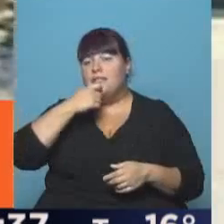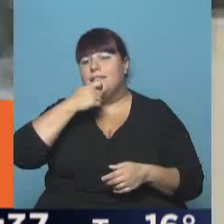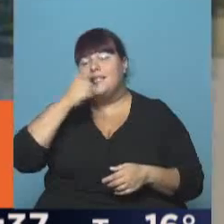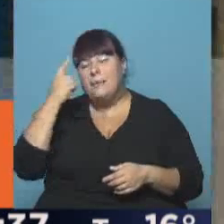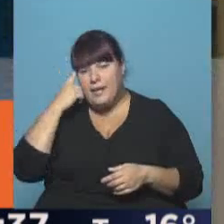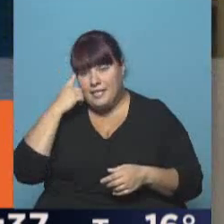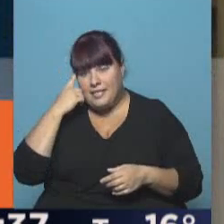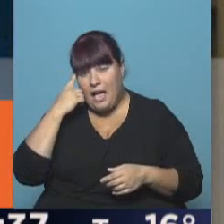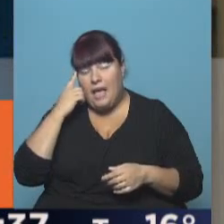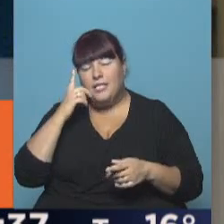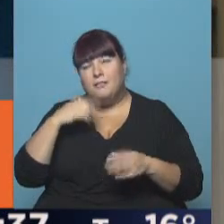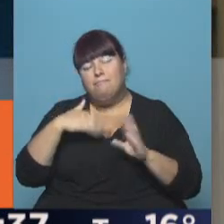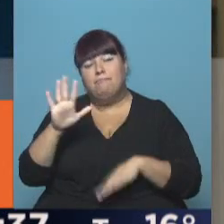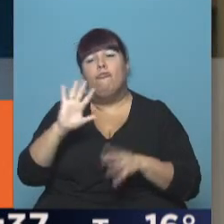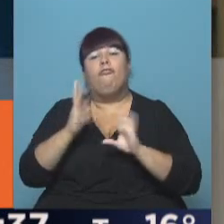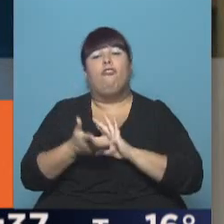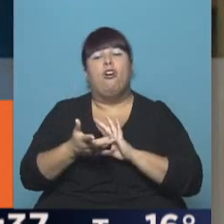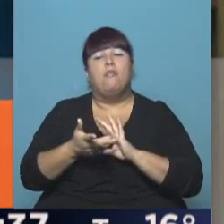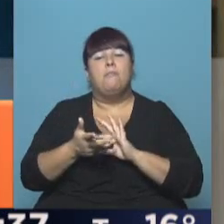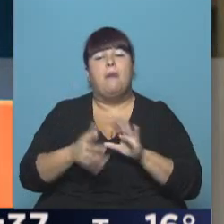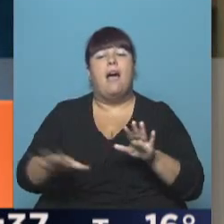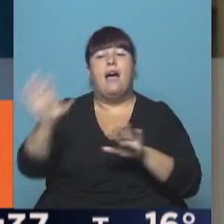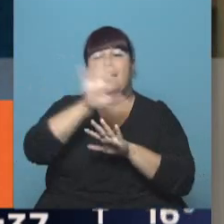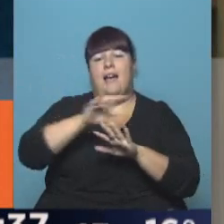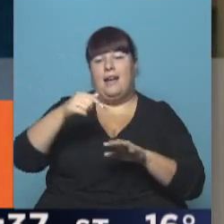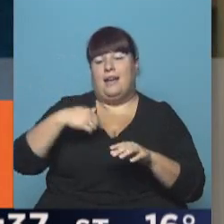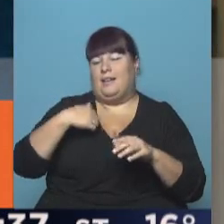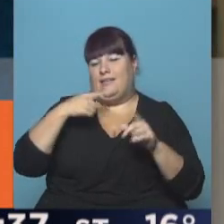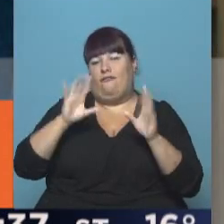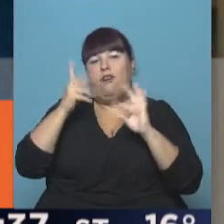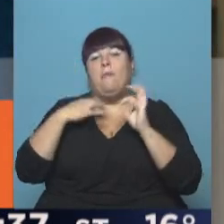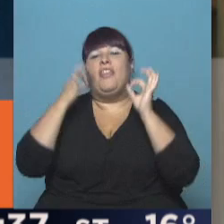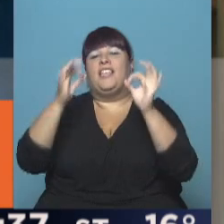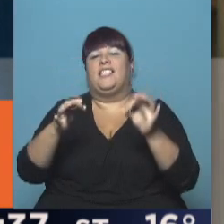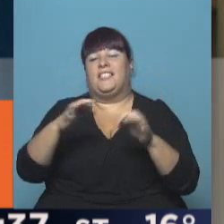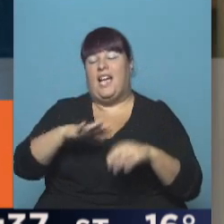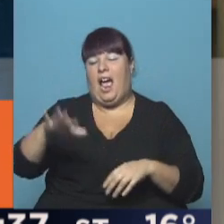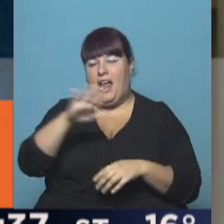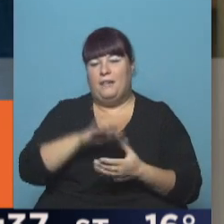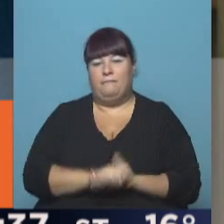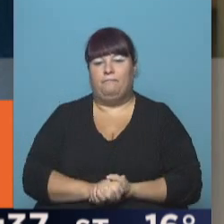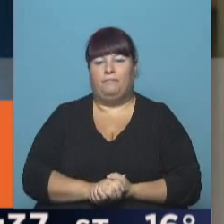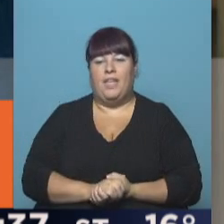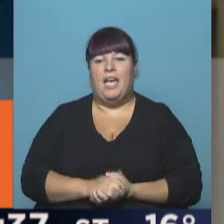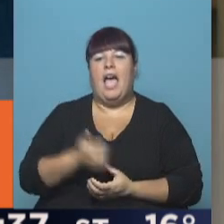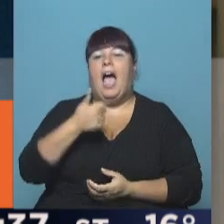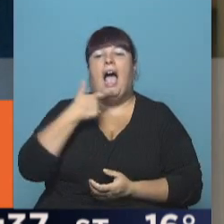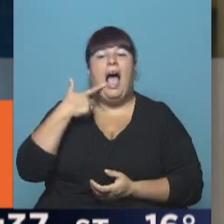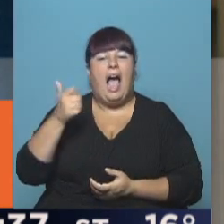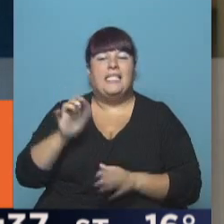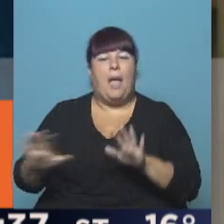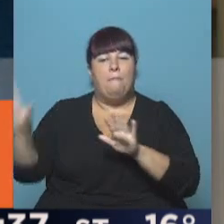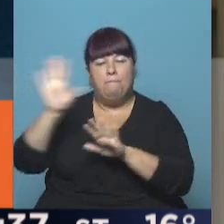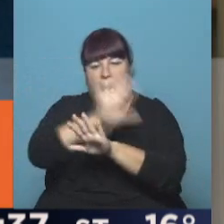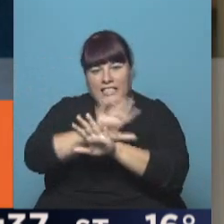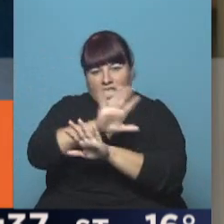lo piensa, habría que pensarlo un poco más desde el punto de vista del área, nuestra idea de ingresar en el Asia-Pacífico, ¿no? Como